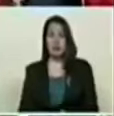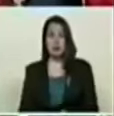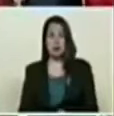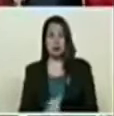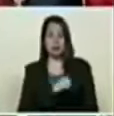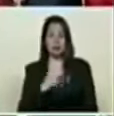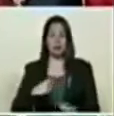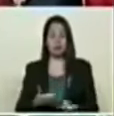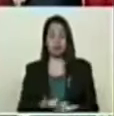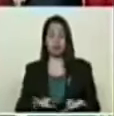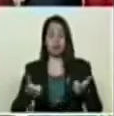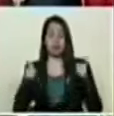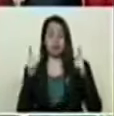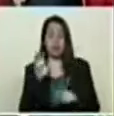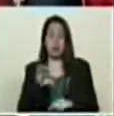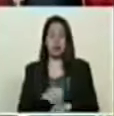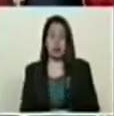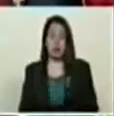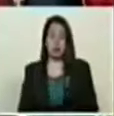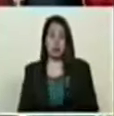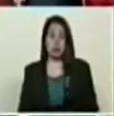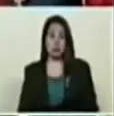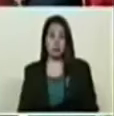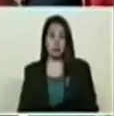protagónica y soberana de nuestra patria.